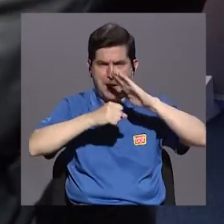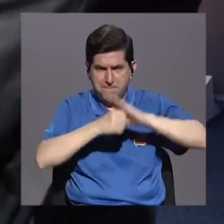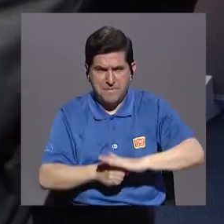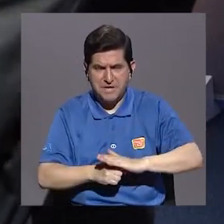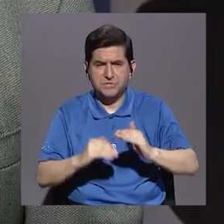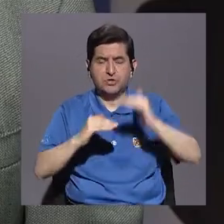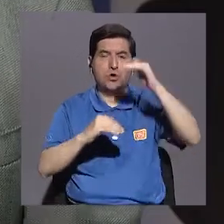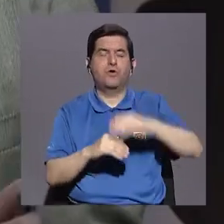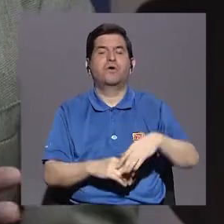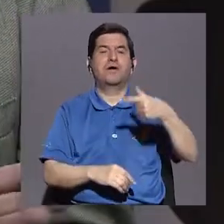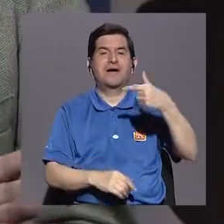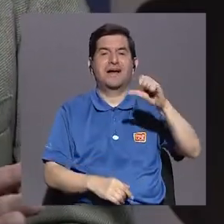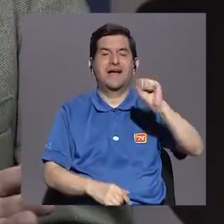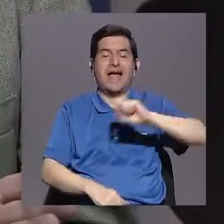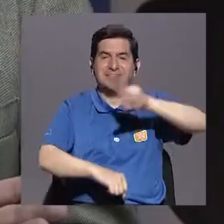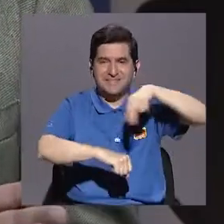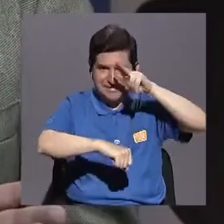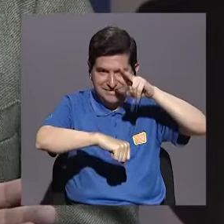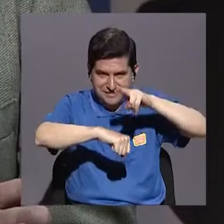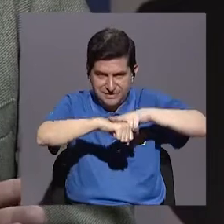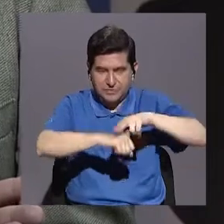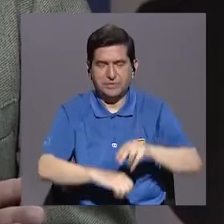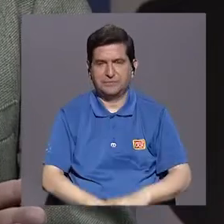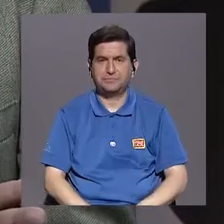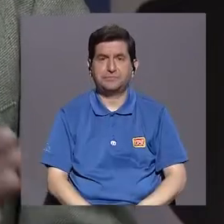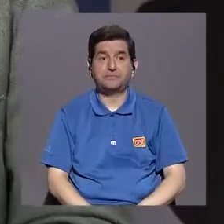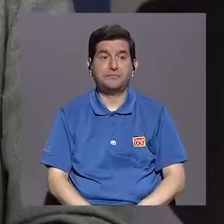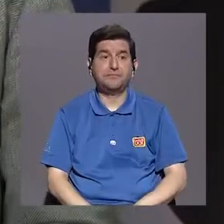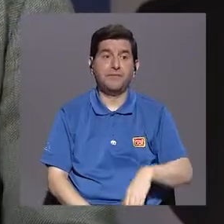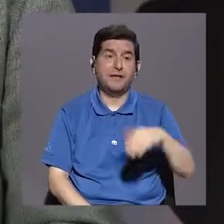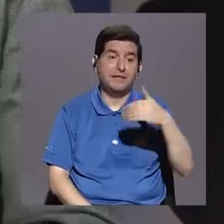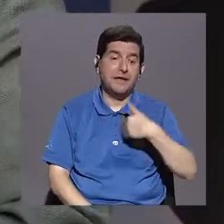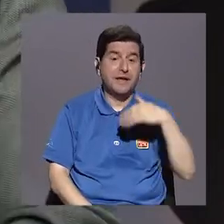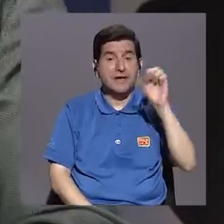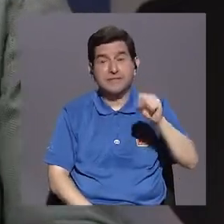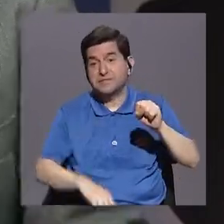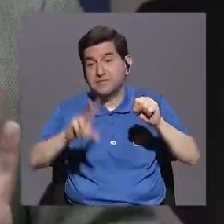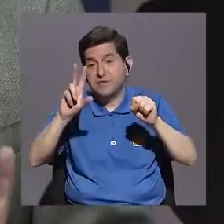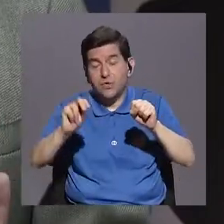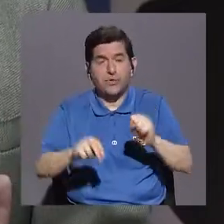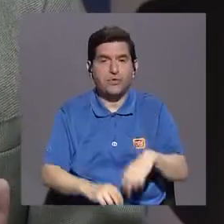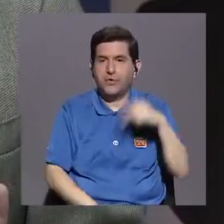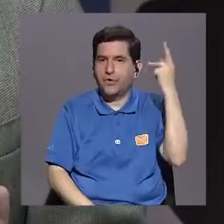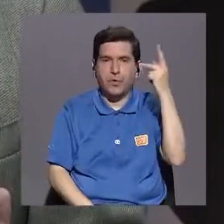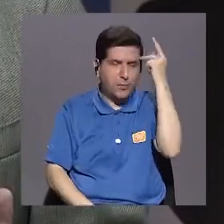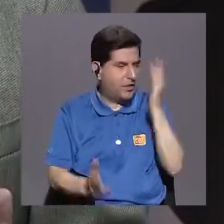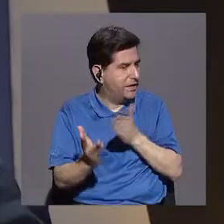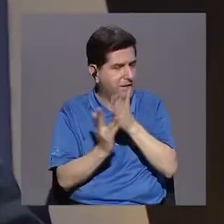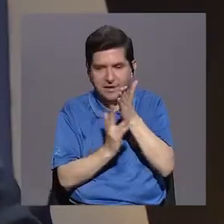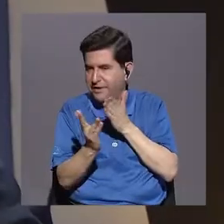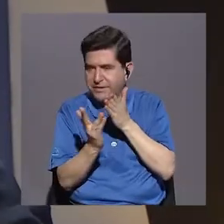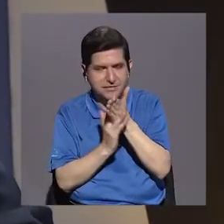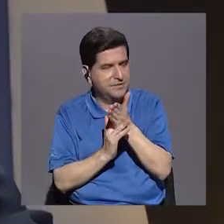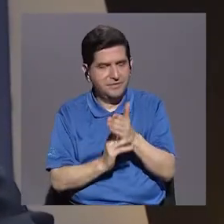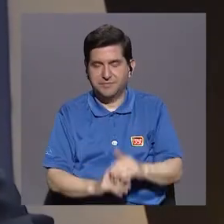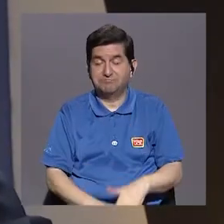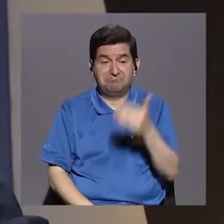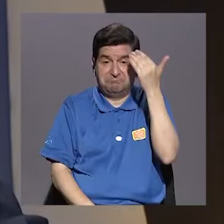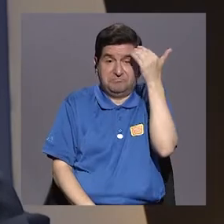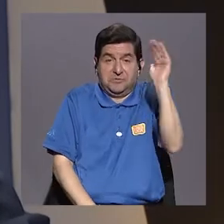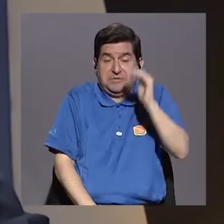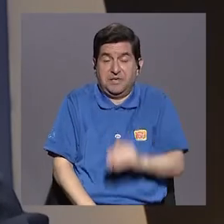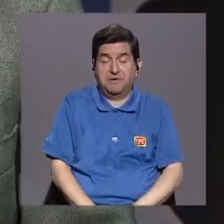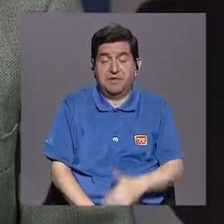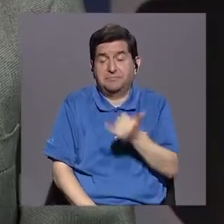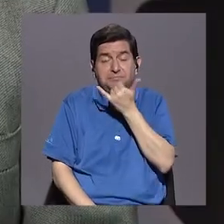natural que si hay o no hay políticamente no está accesible nosotros no sabemos qué